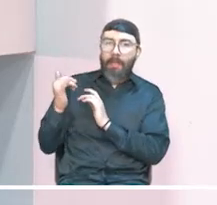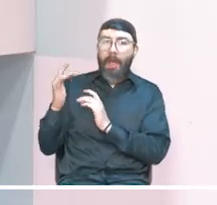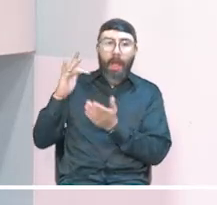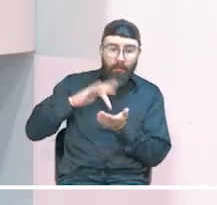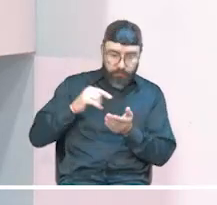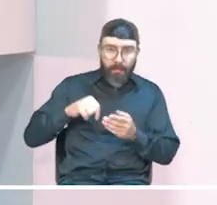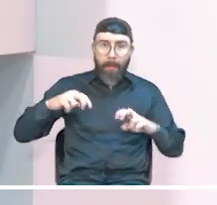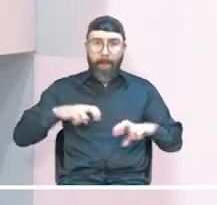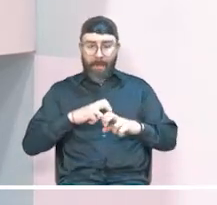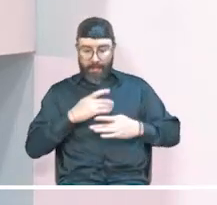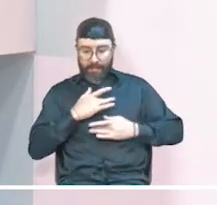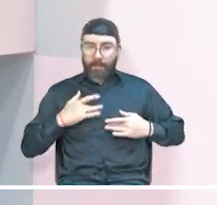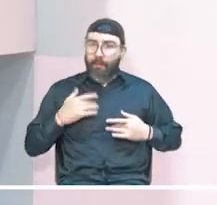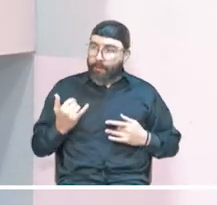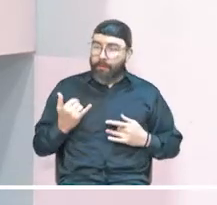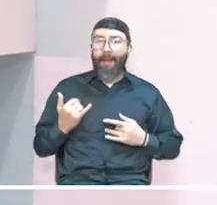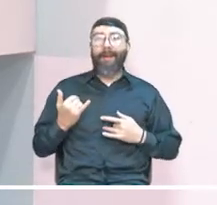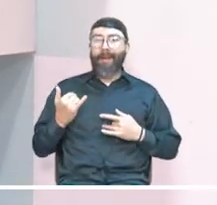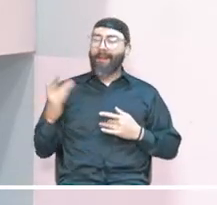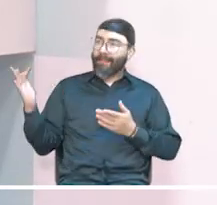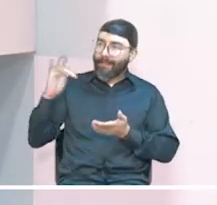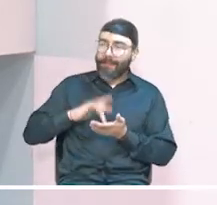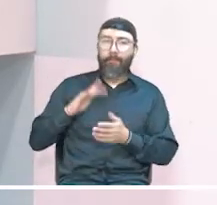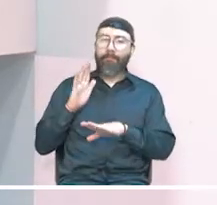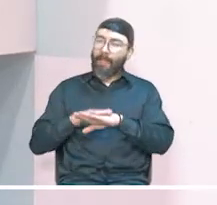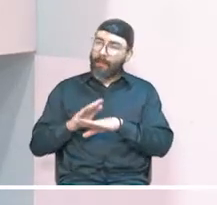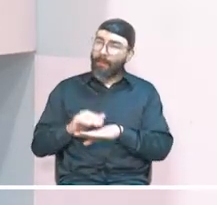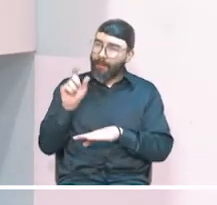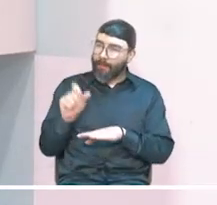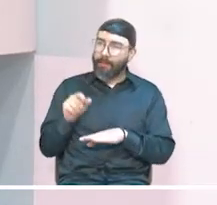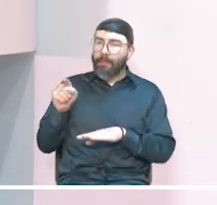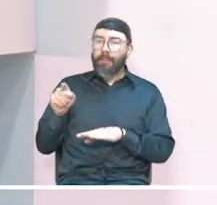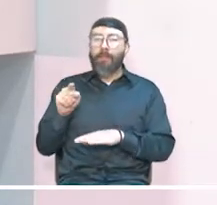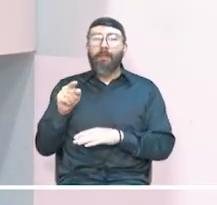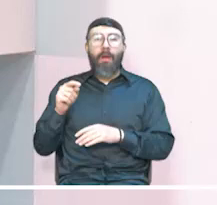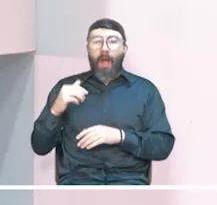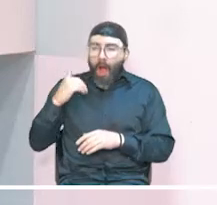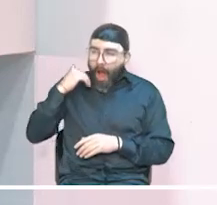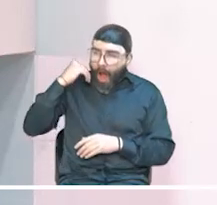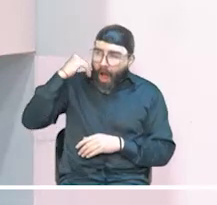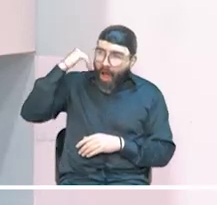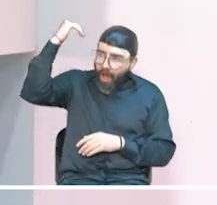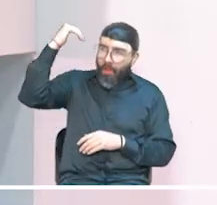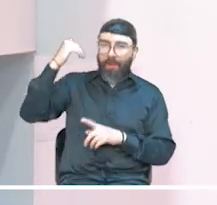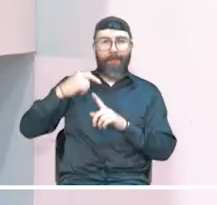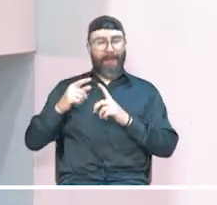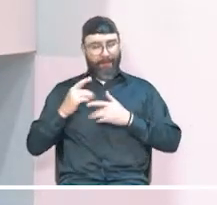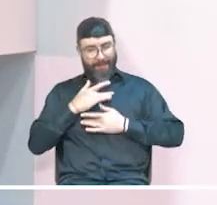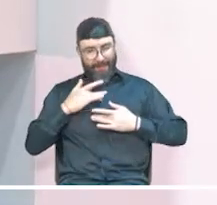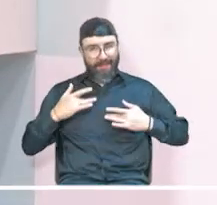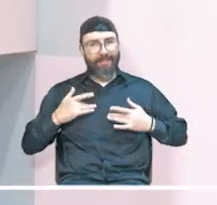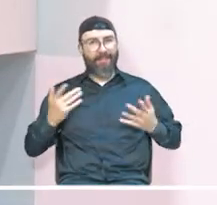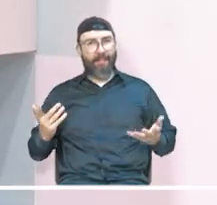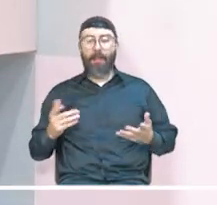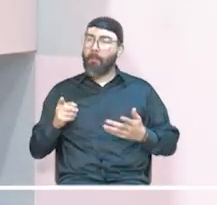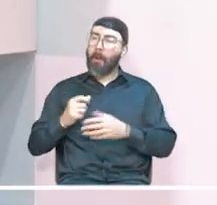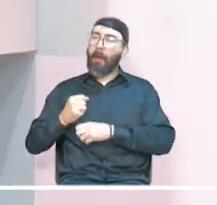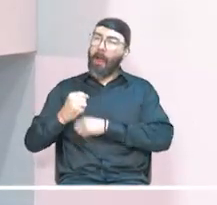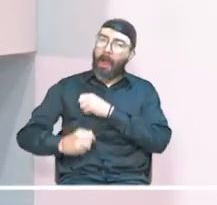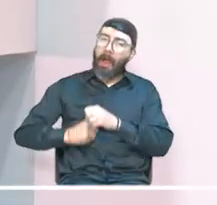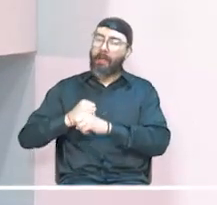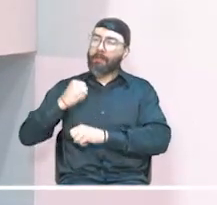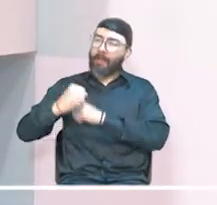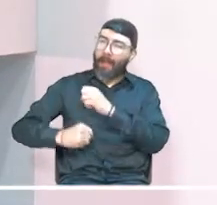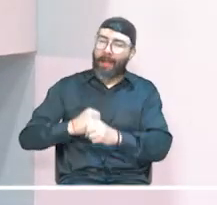salud, nos permita finalmente en tener un envejecimiento exitoso, en ganar años de vida saludables, años de vida donde nos sintamos con